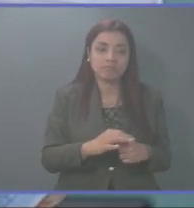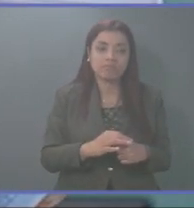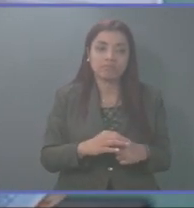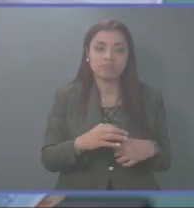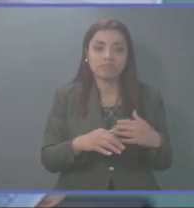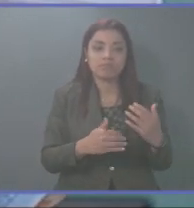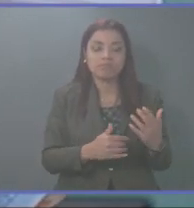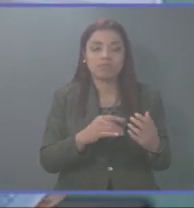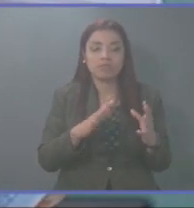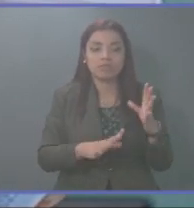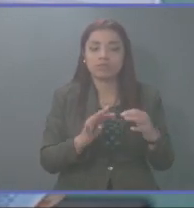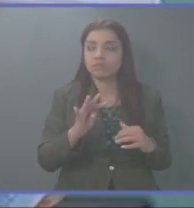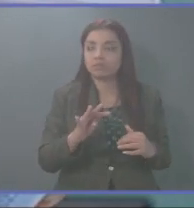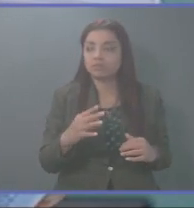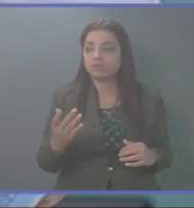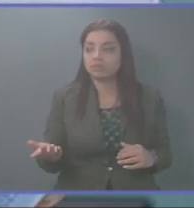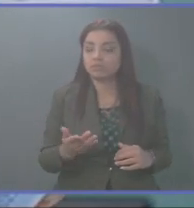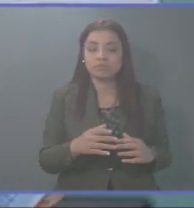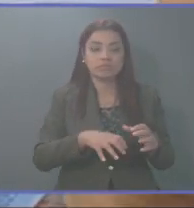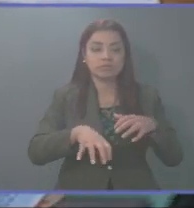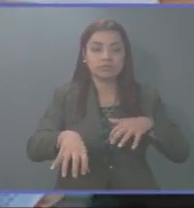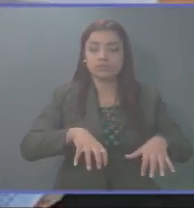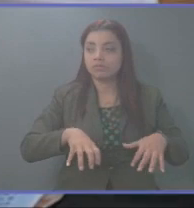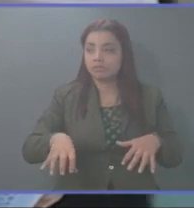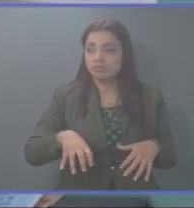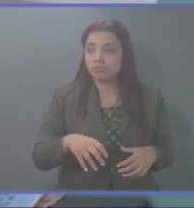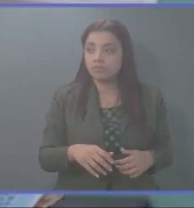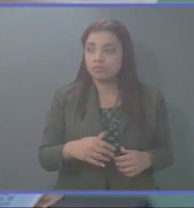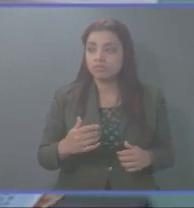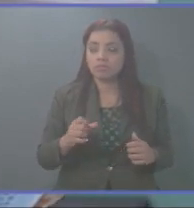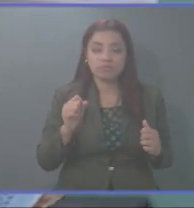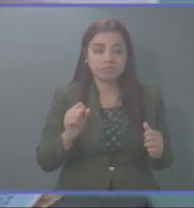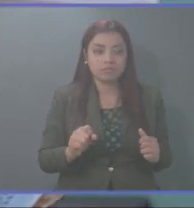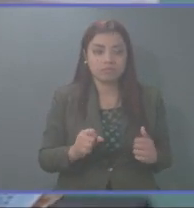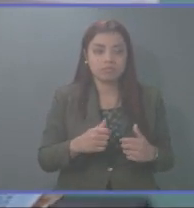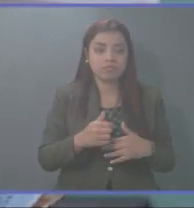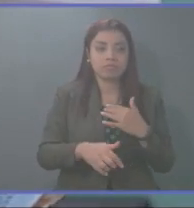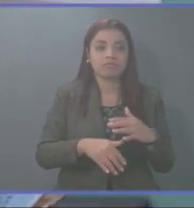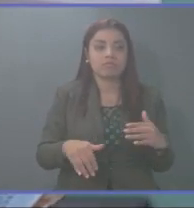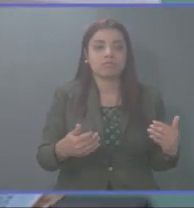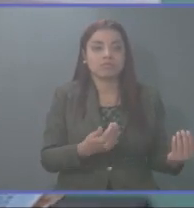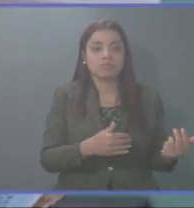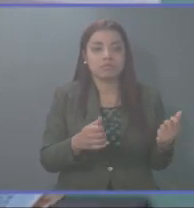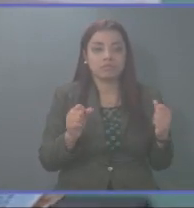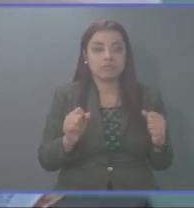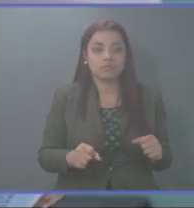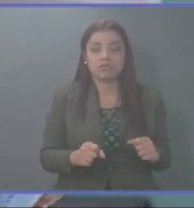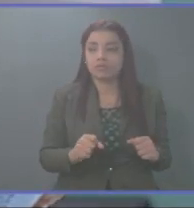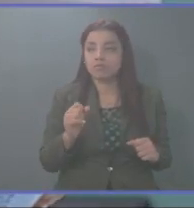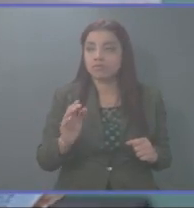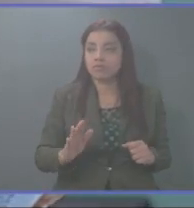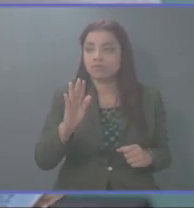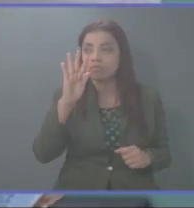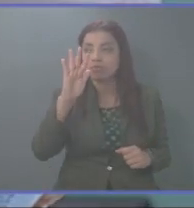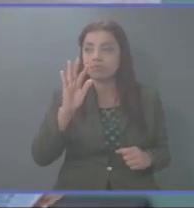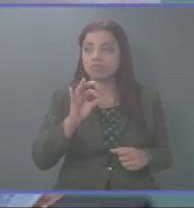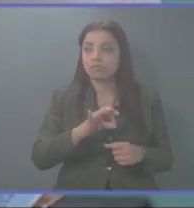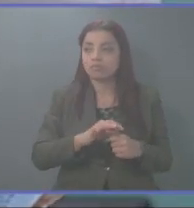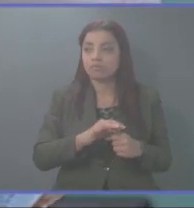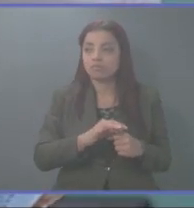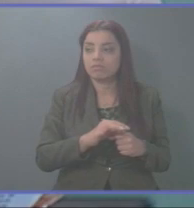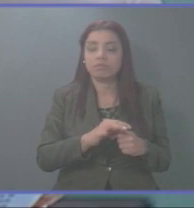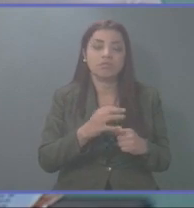a las 14 circunscripciones departamentales, se mantenga dicha distribución y así el voto se computará o asignará